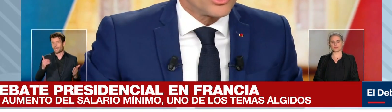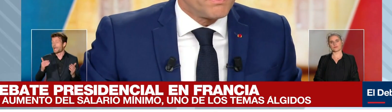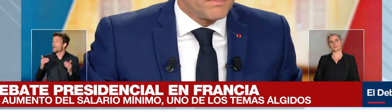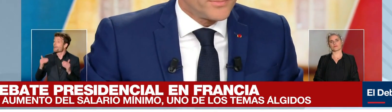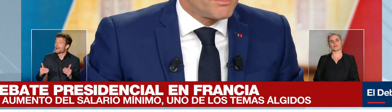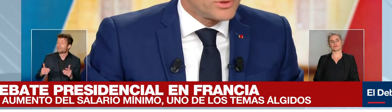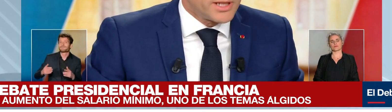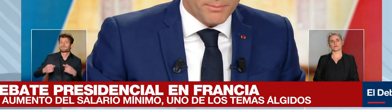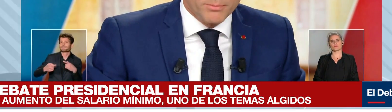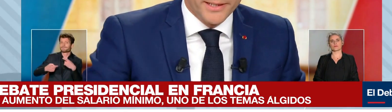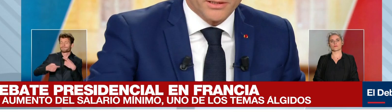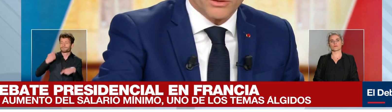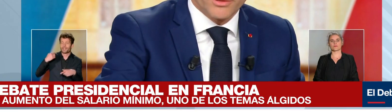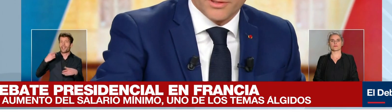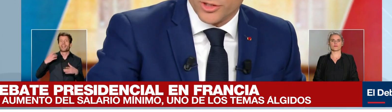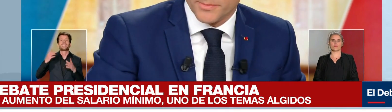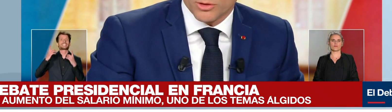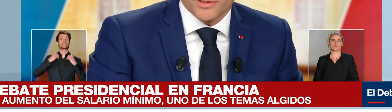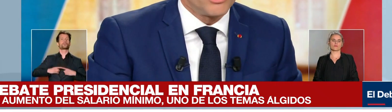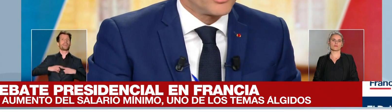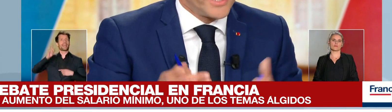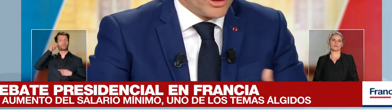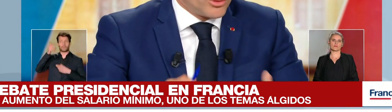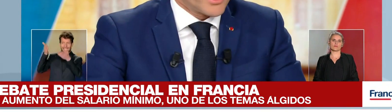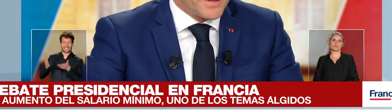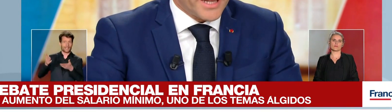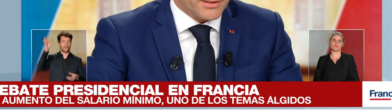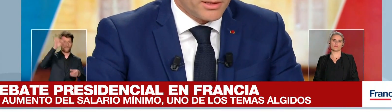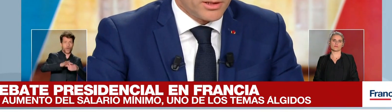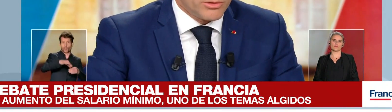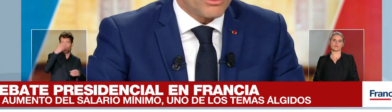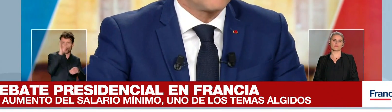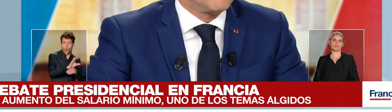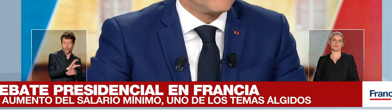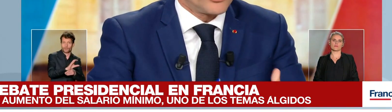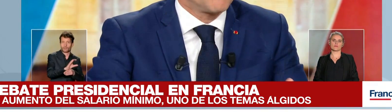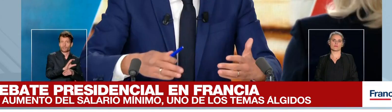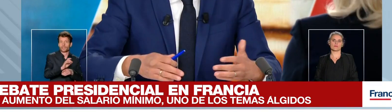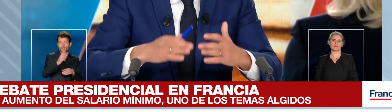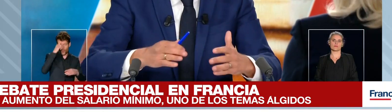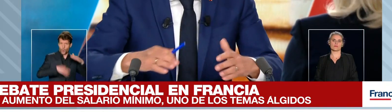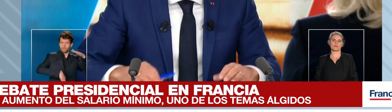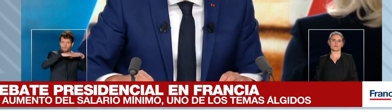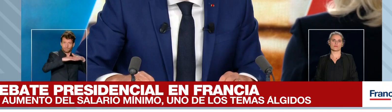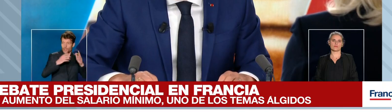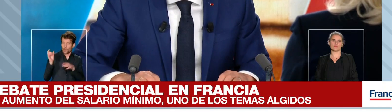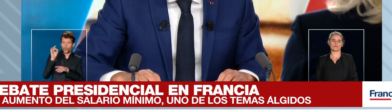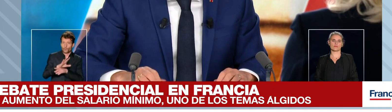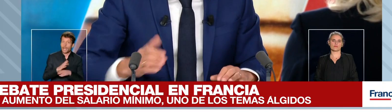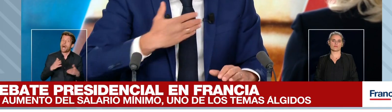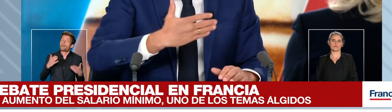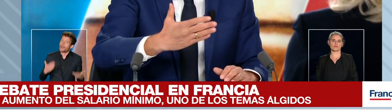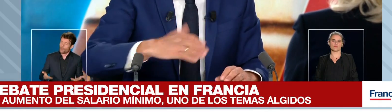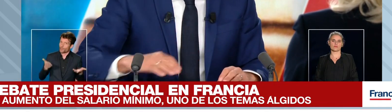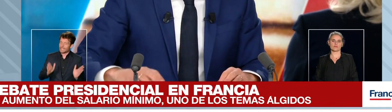pesar de un voto negativo como diputada de la República, cuando tratamos de imponer esa medida inmediata del escudo, usted ahora quiera mantenerlo. Eso es